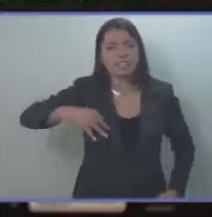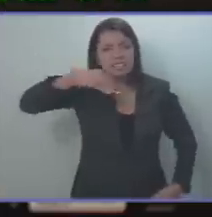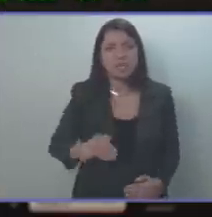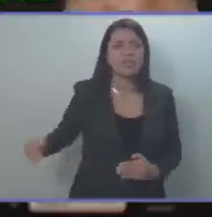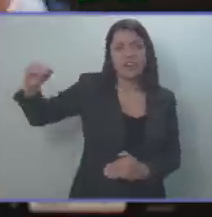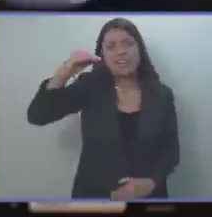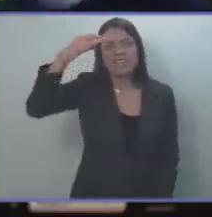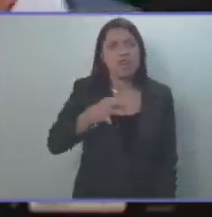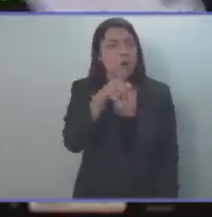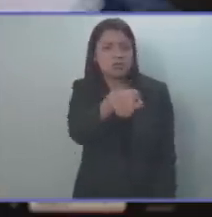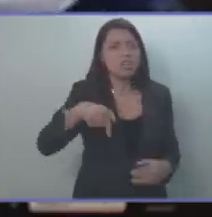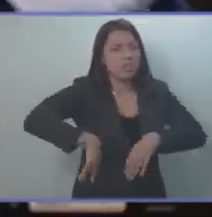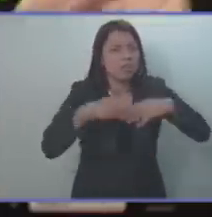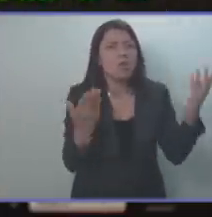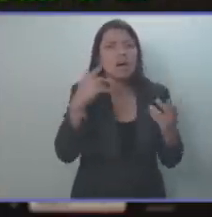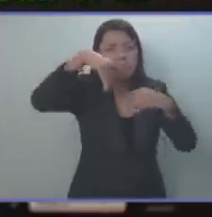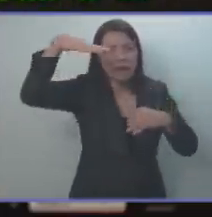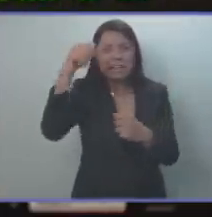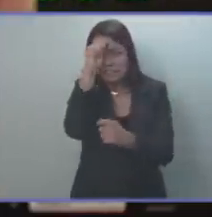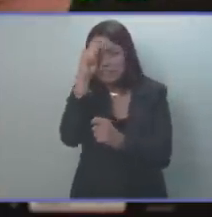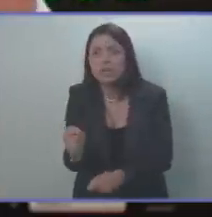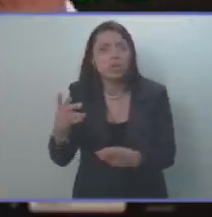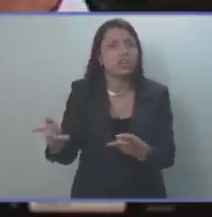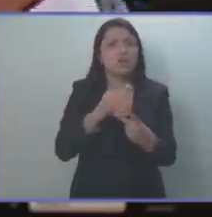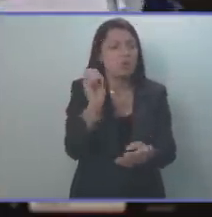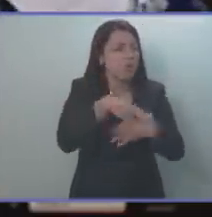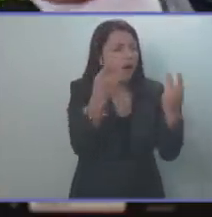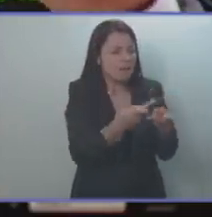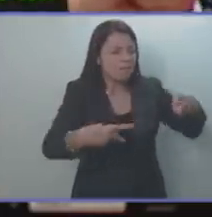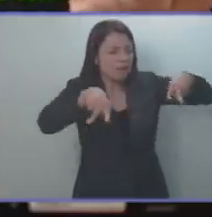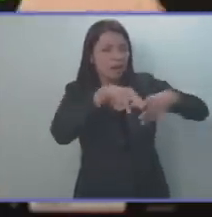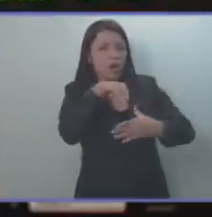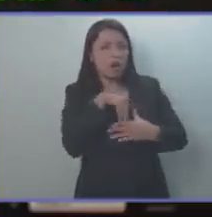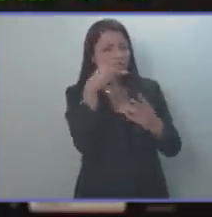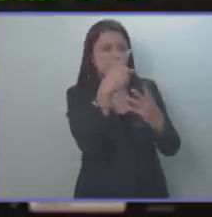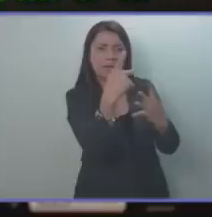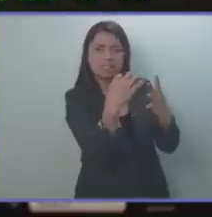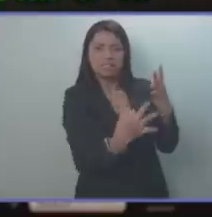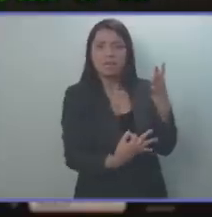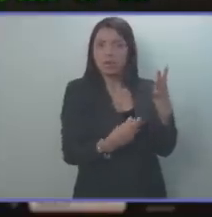patria, ustedes no tienen principios, ustedes tienen intereses.